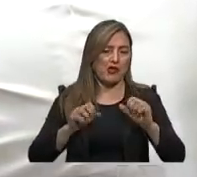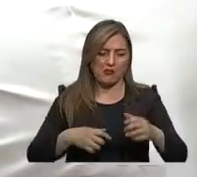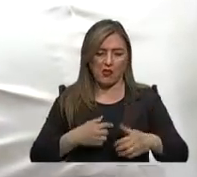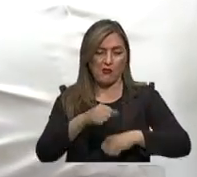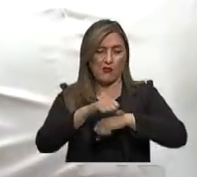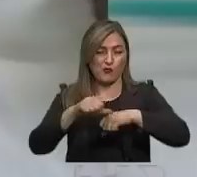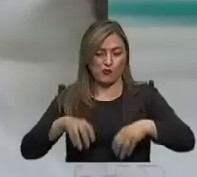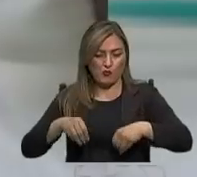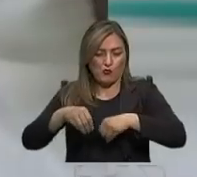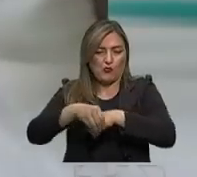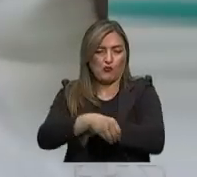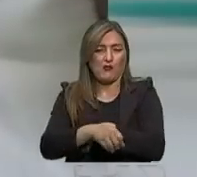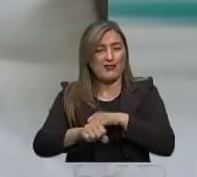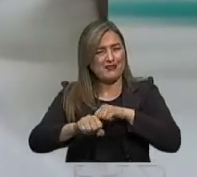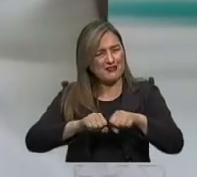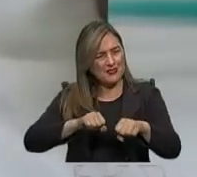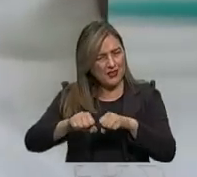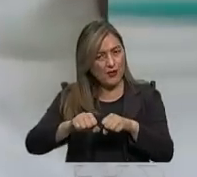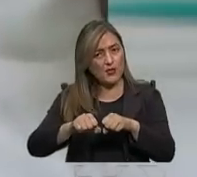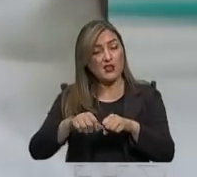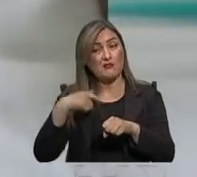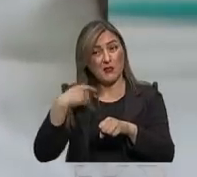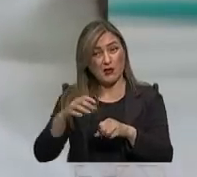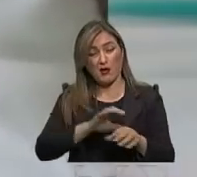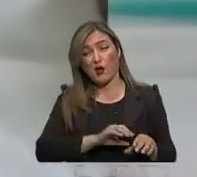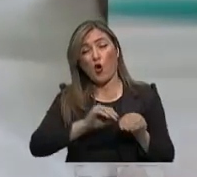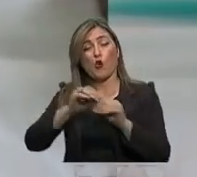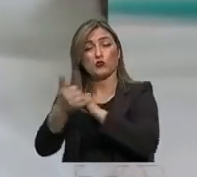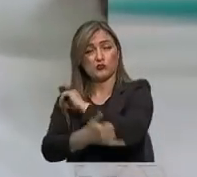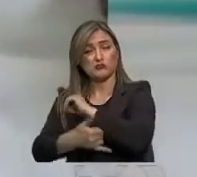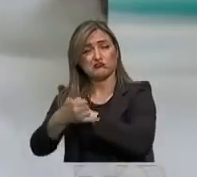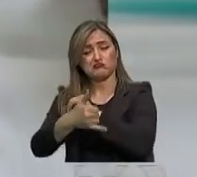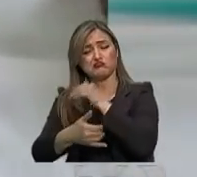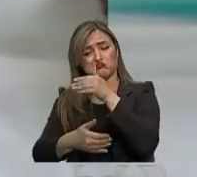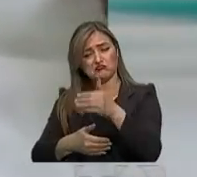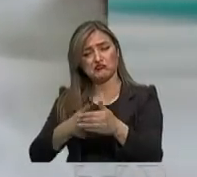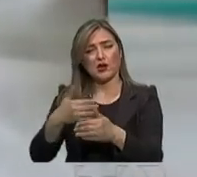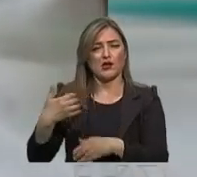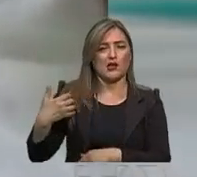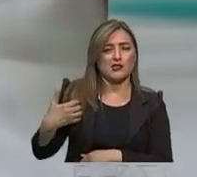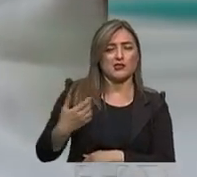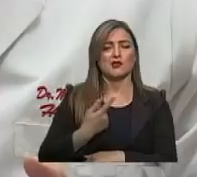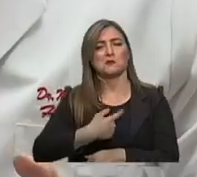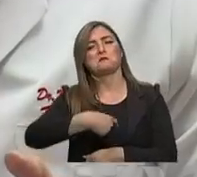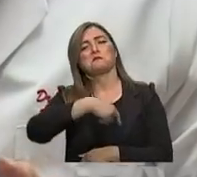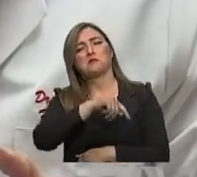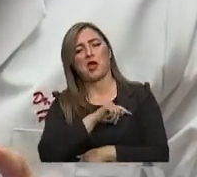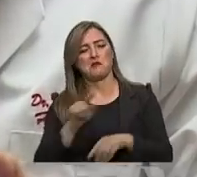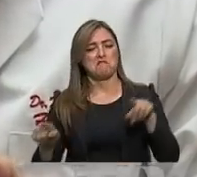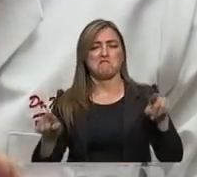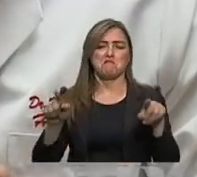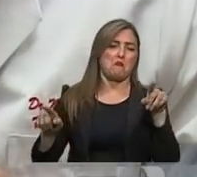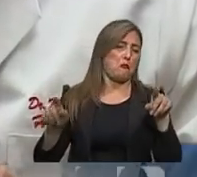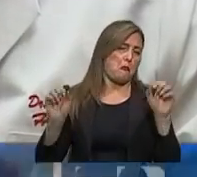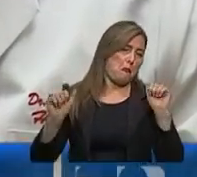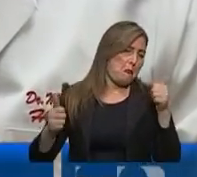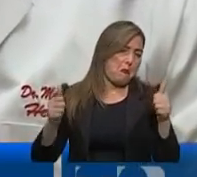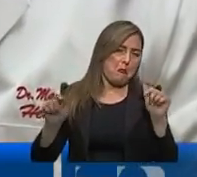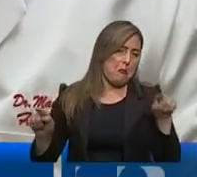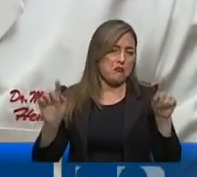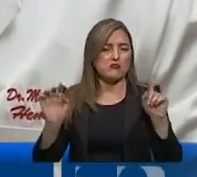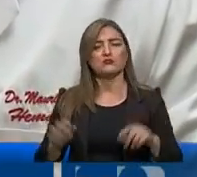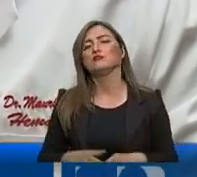los trámites para la derivación están en proceso para que viaje ya sea a Argentina o España. Y lo que se hace con los pacientes